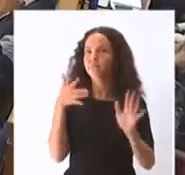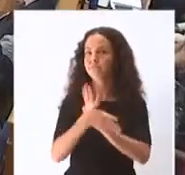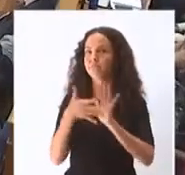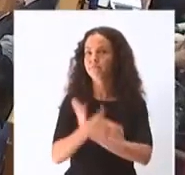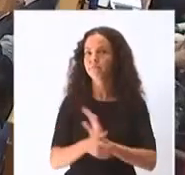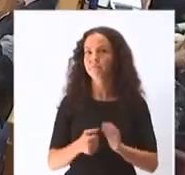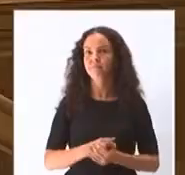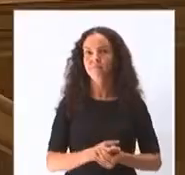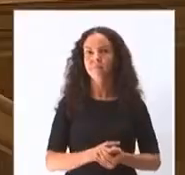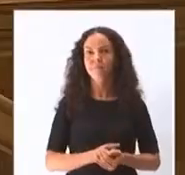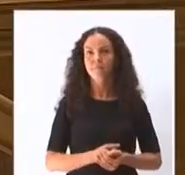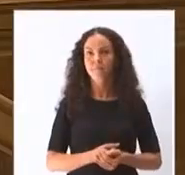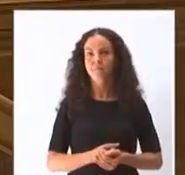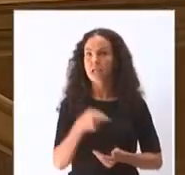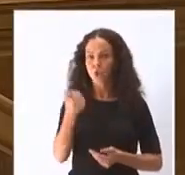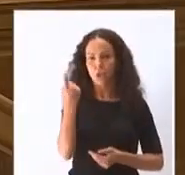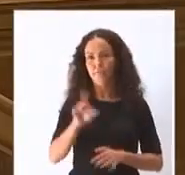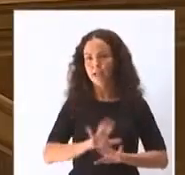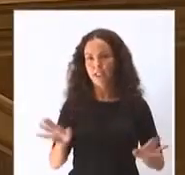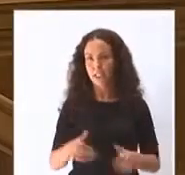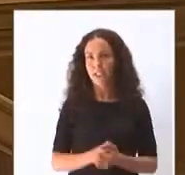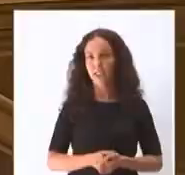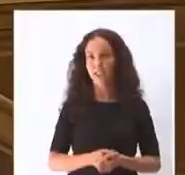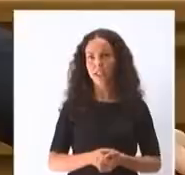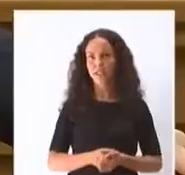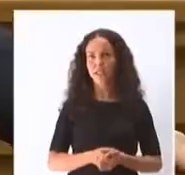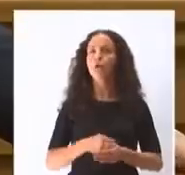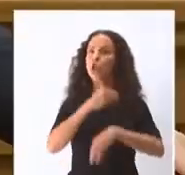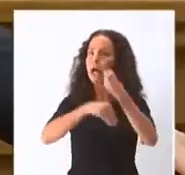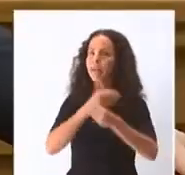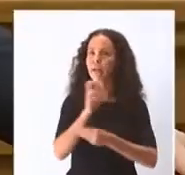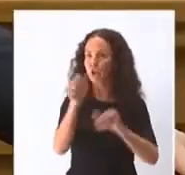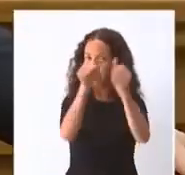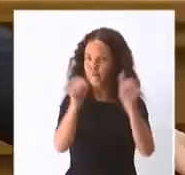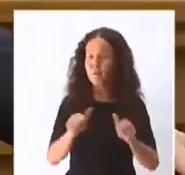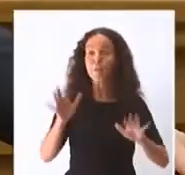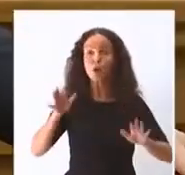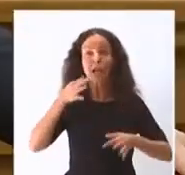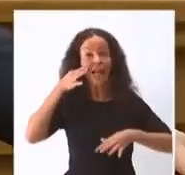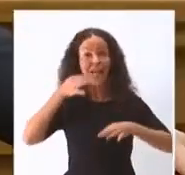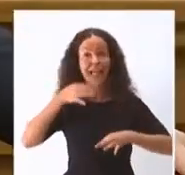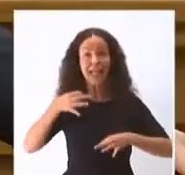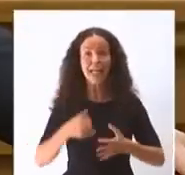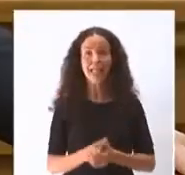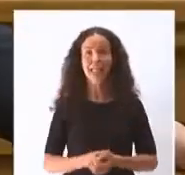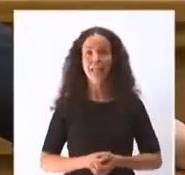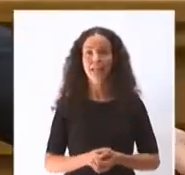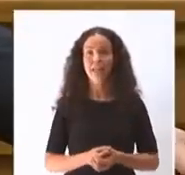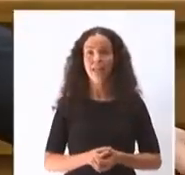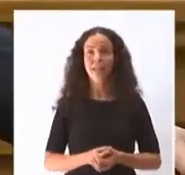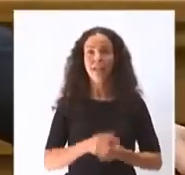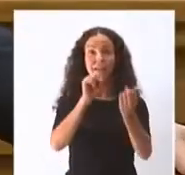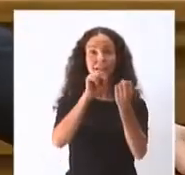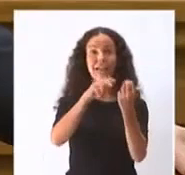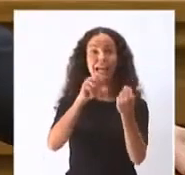el pleno no va a ser necesario lo vamos a hacer pero la realidad es que él en carreteras